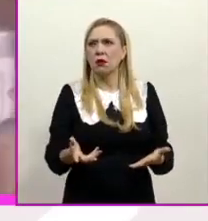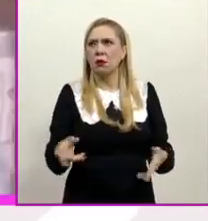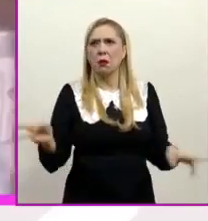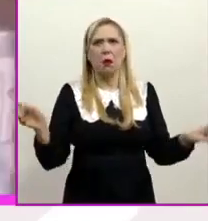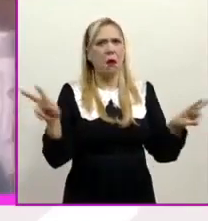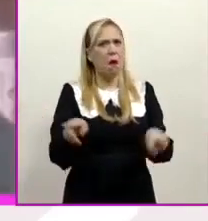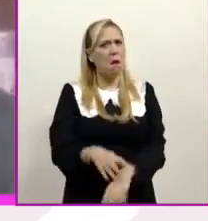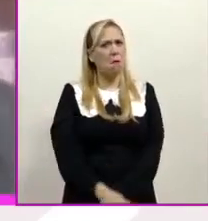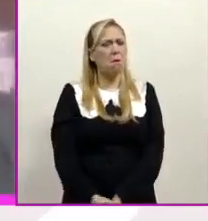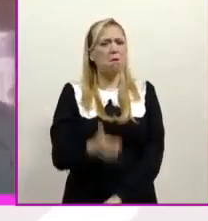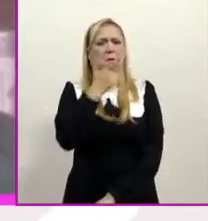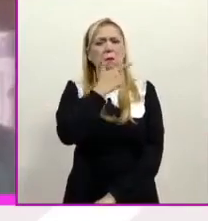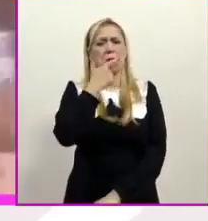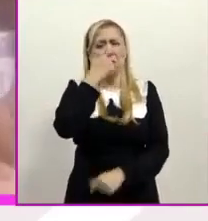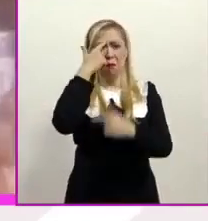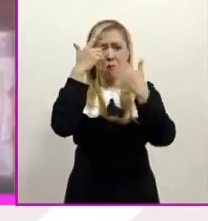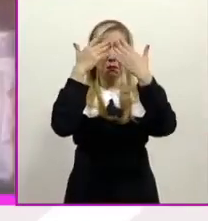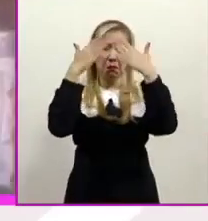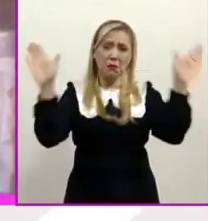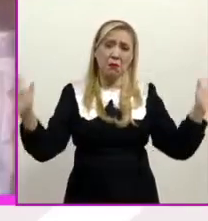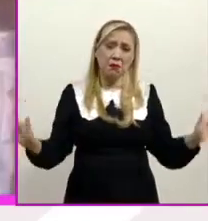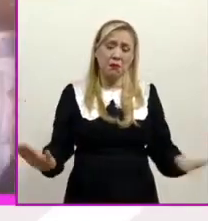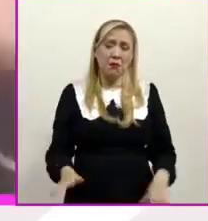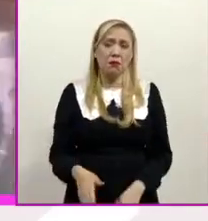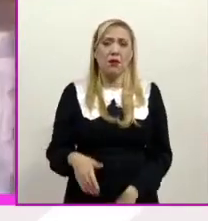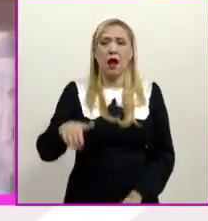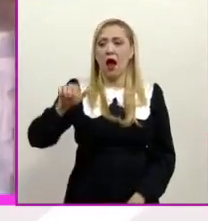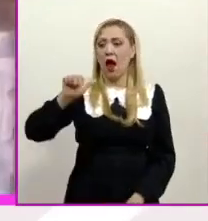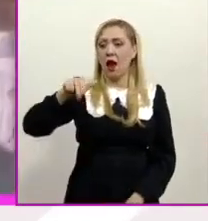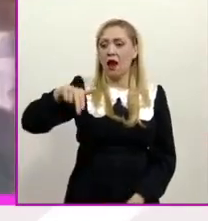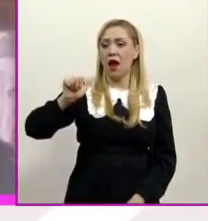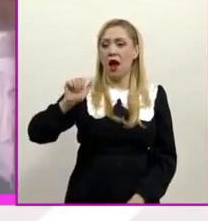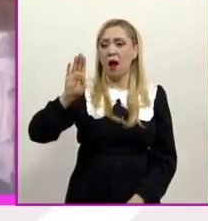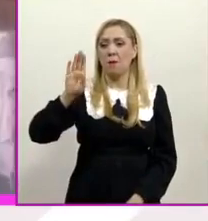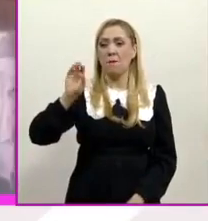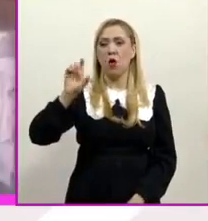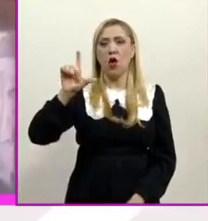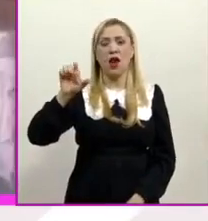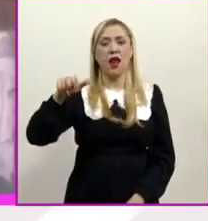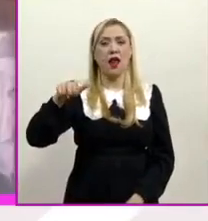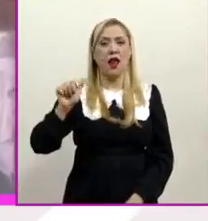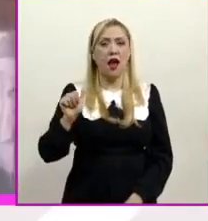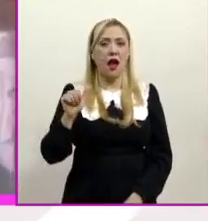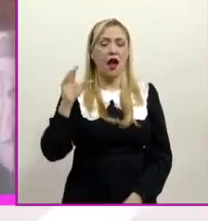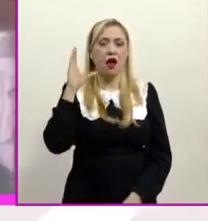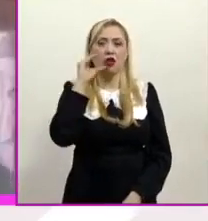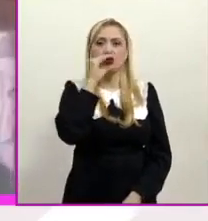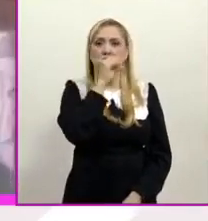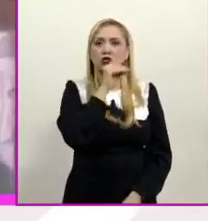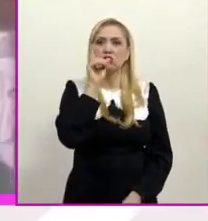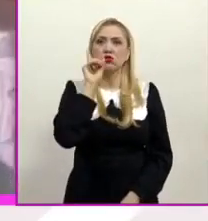les cuesta nada. Bueno, nos hizo más ruido la Ana Bolena negra a los gringos y a nosotros que a ellos, ¿eh?